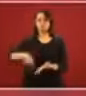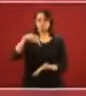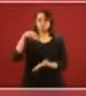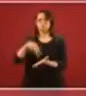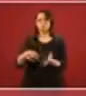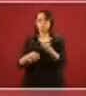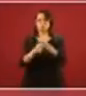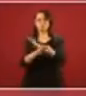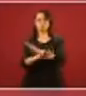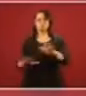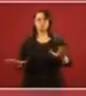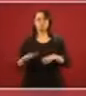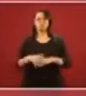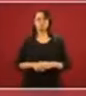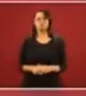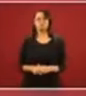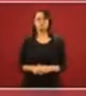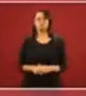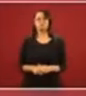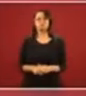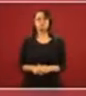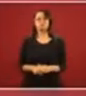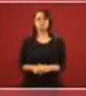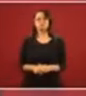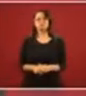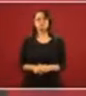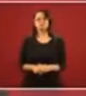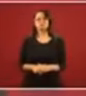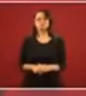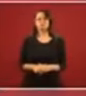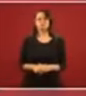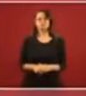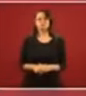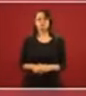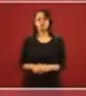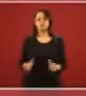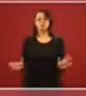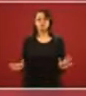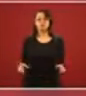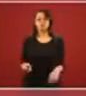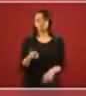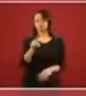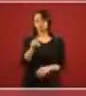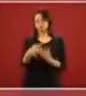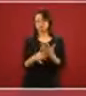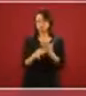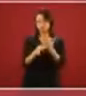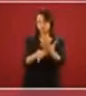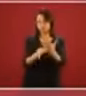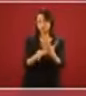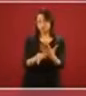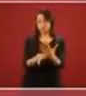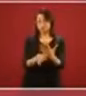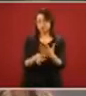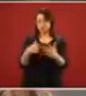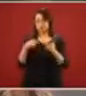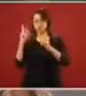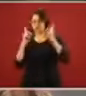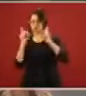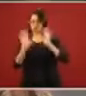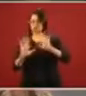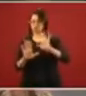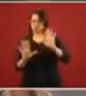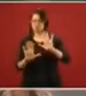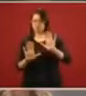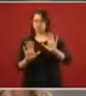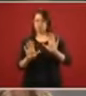este tema. Y si es como tú lo señalas, no lo pongo en duda,